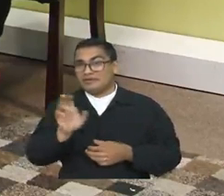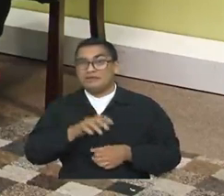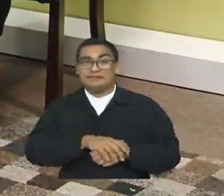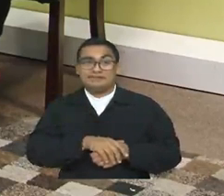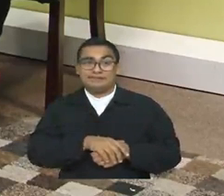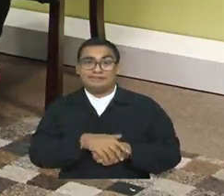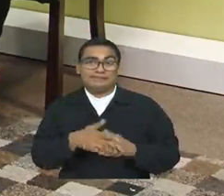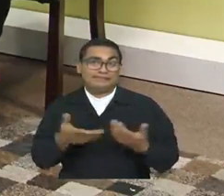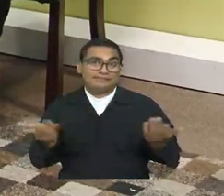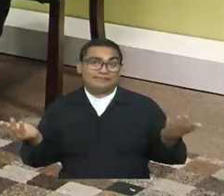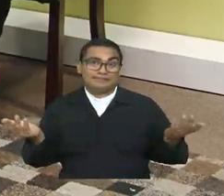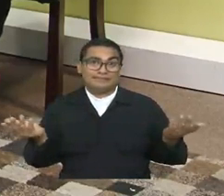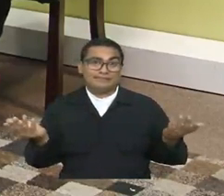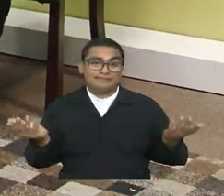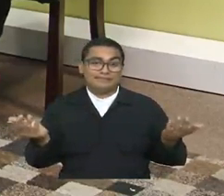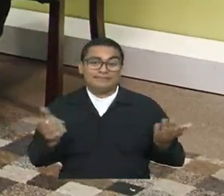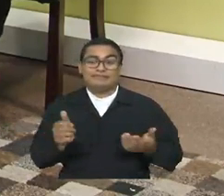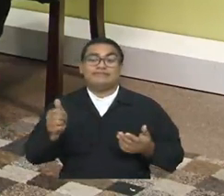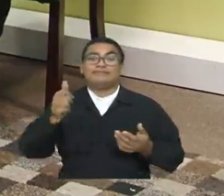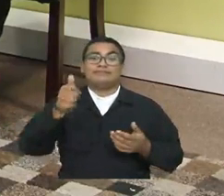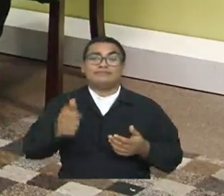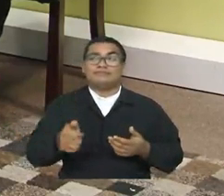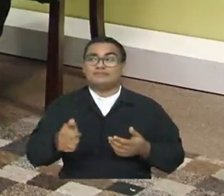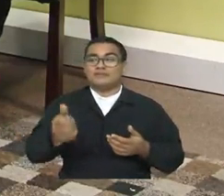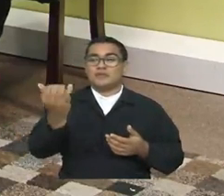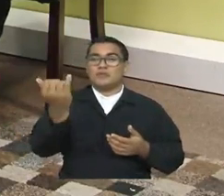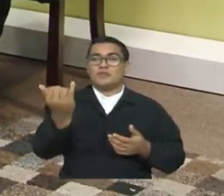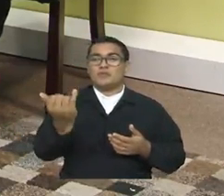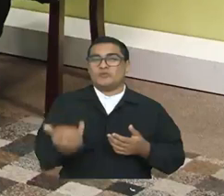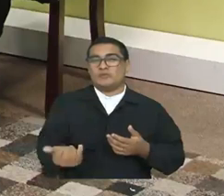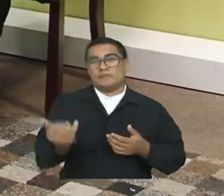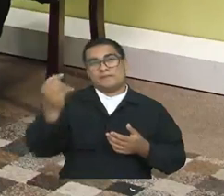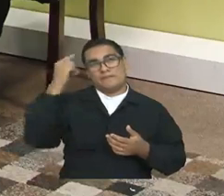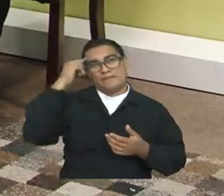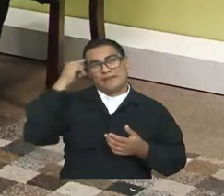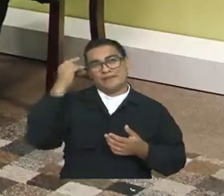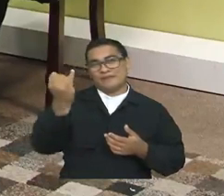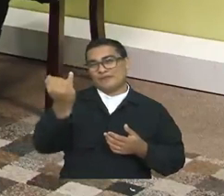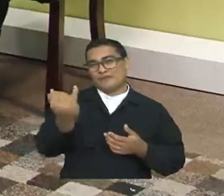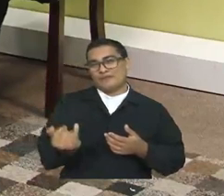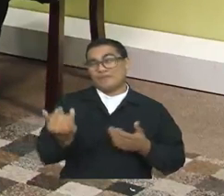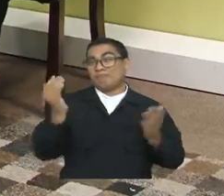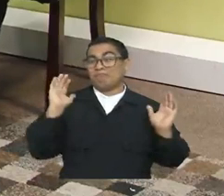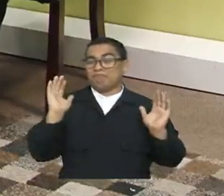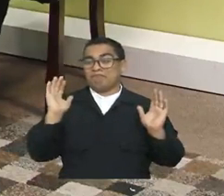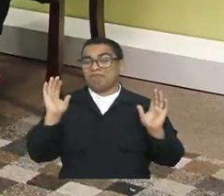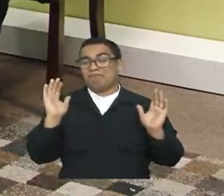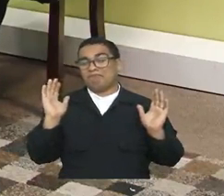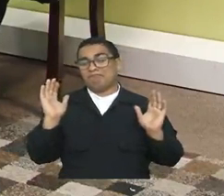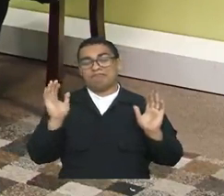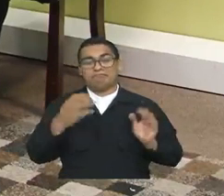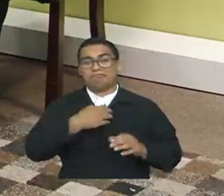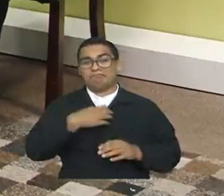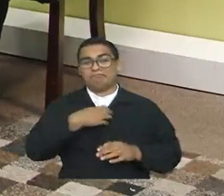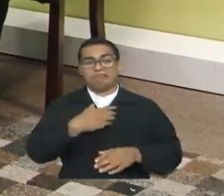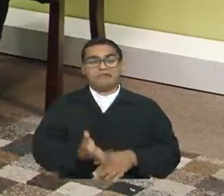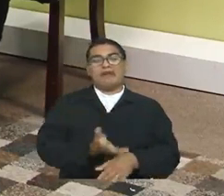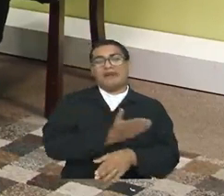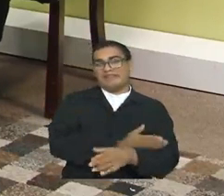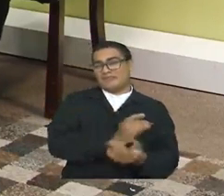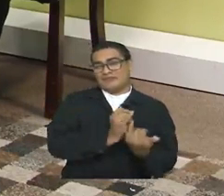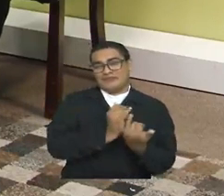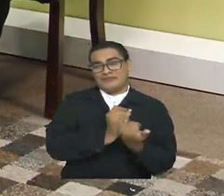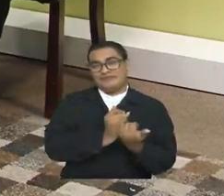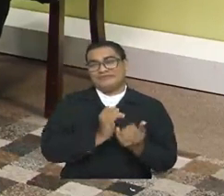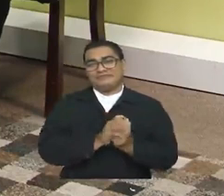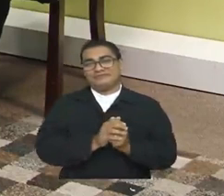persona. Y al día siguiente está contento porque cree que bajó de peso y no, realmente era el peso que él tenía anterior. Ahora,